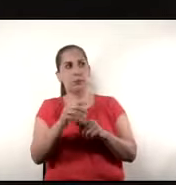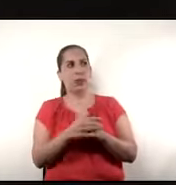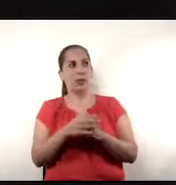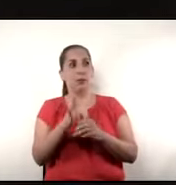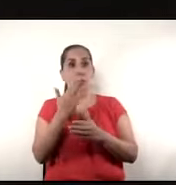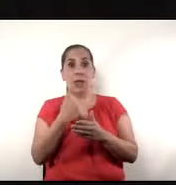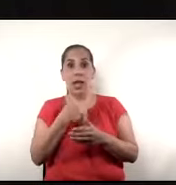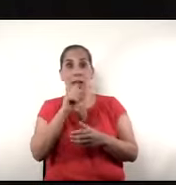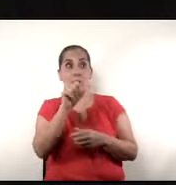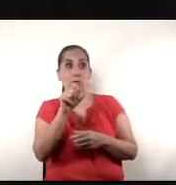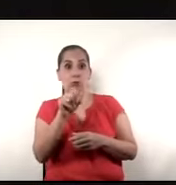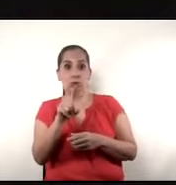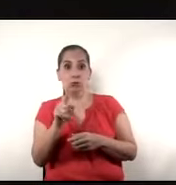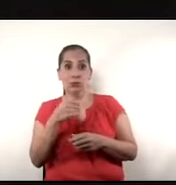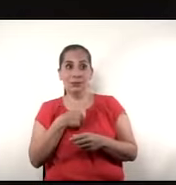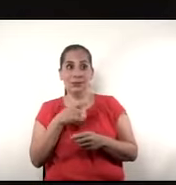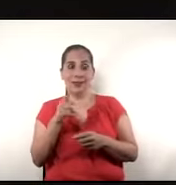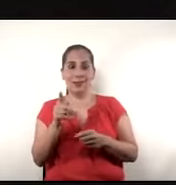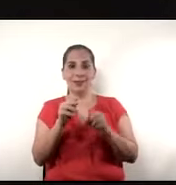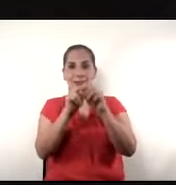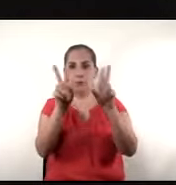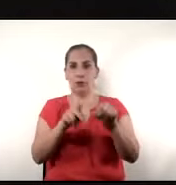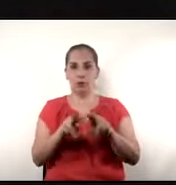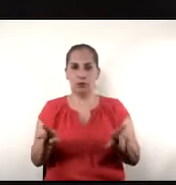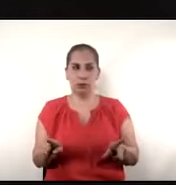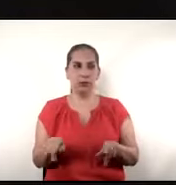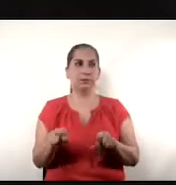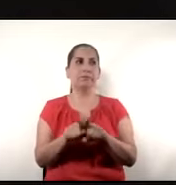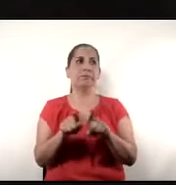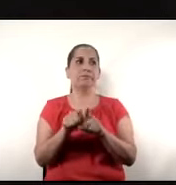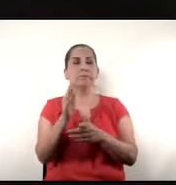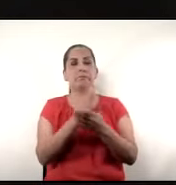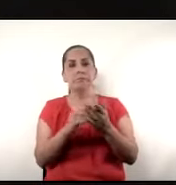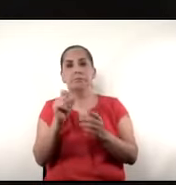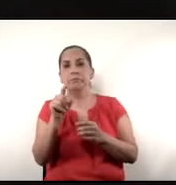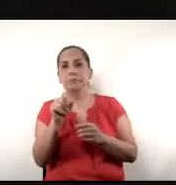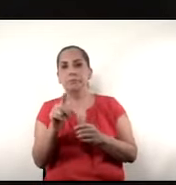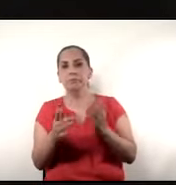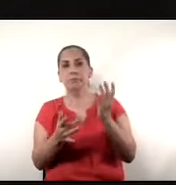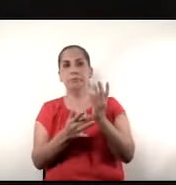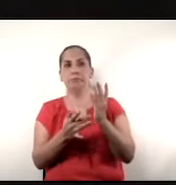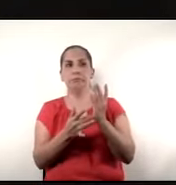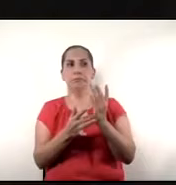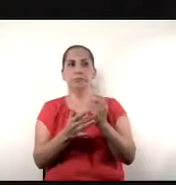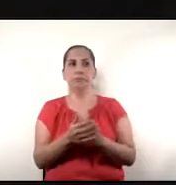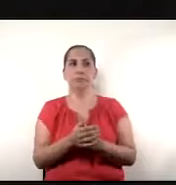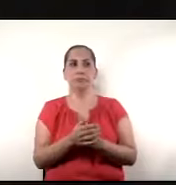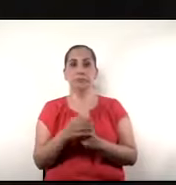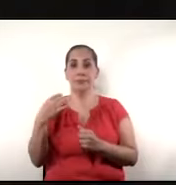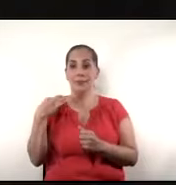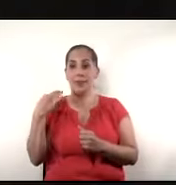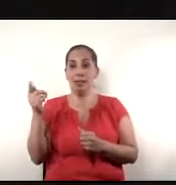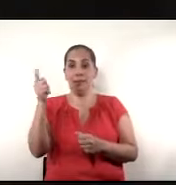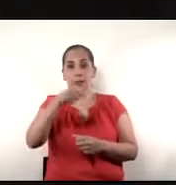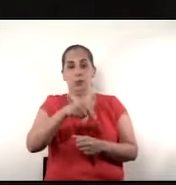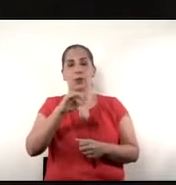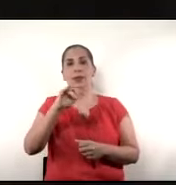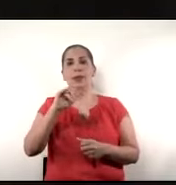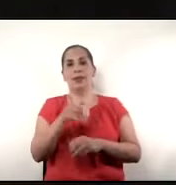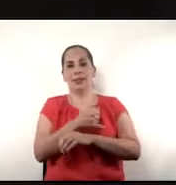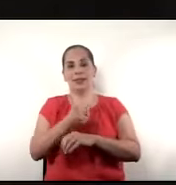algunas consultas que nos han llegado desde nuestras redes sociales y también algunas consultas técnicas, que justamente le invito a la ingeniera